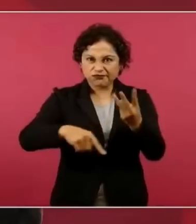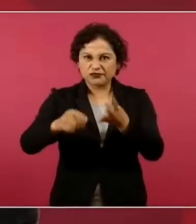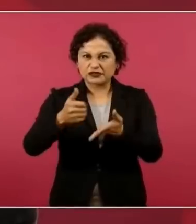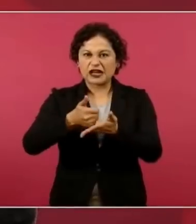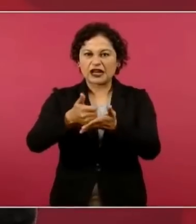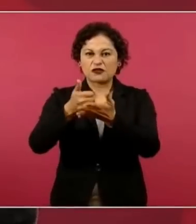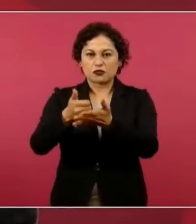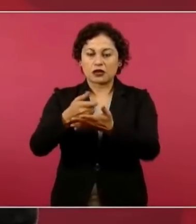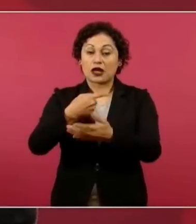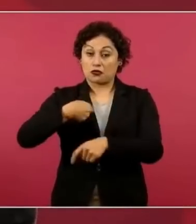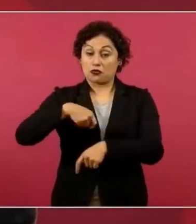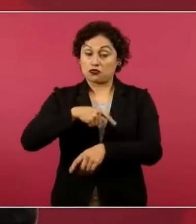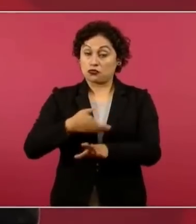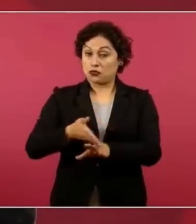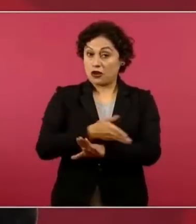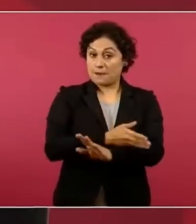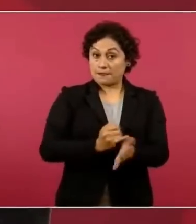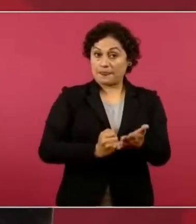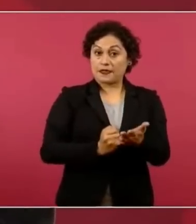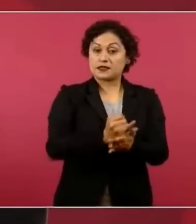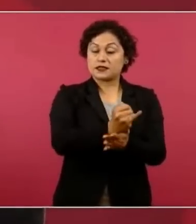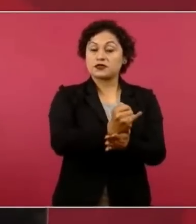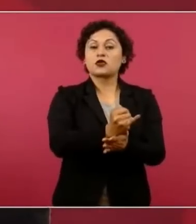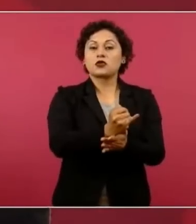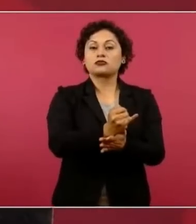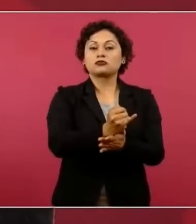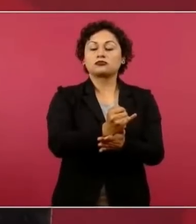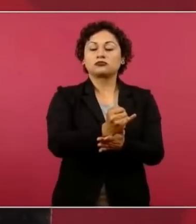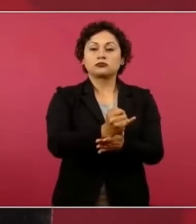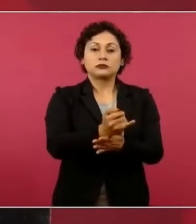heterodoxa, que no tiene que ver